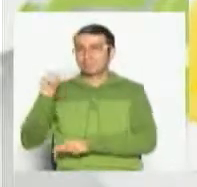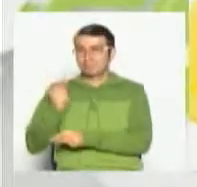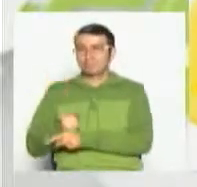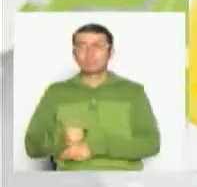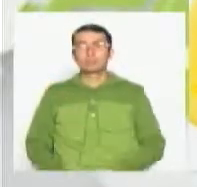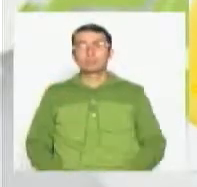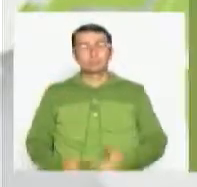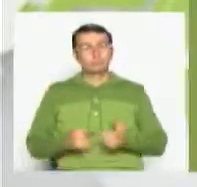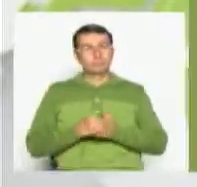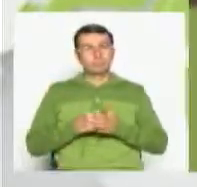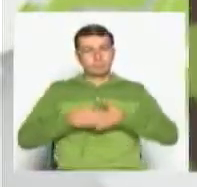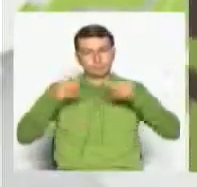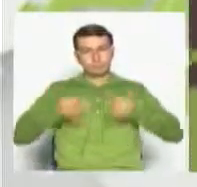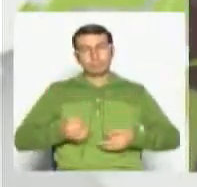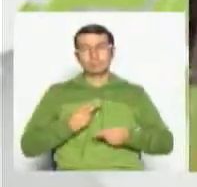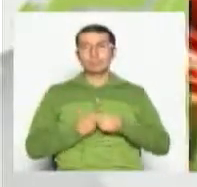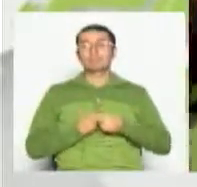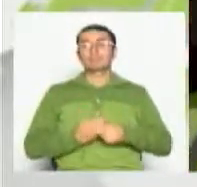término de referencia.